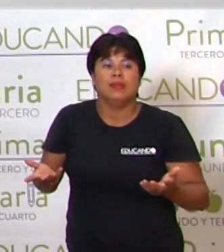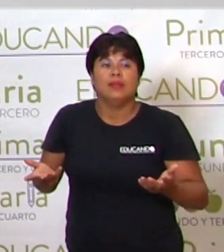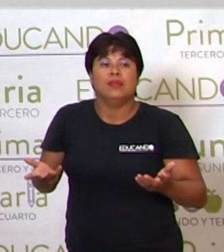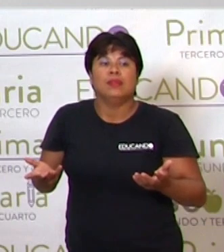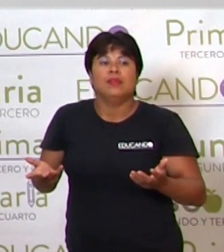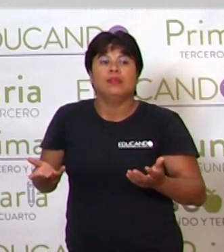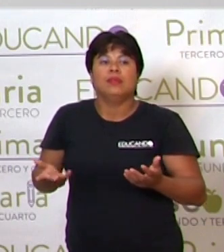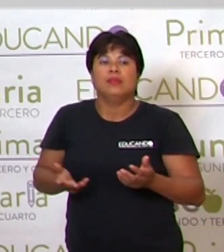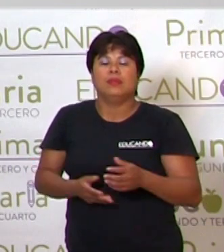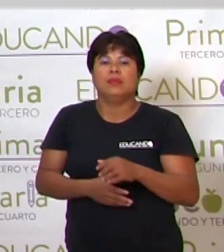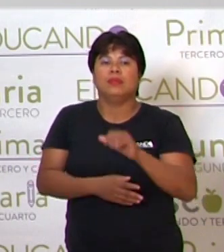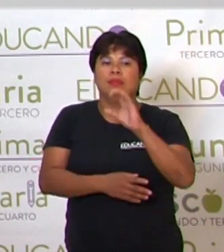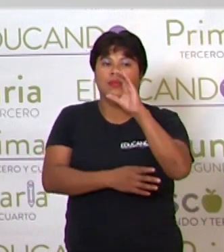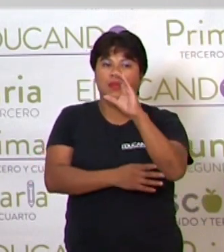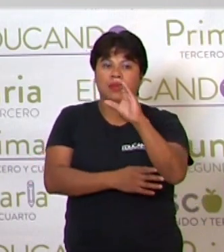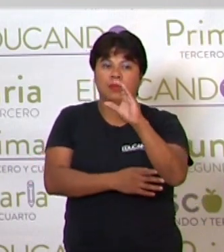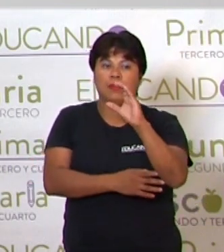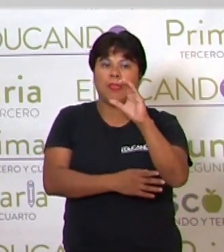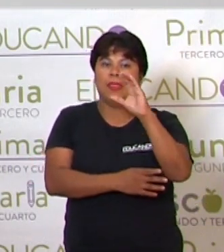Sería el ángulo